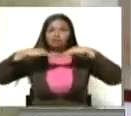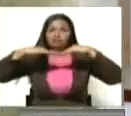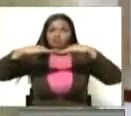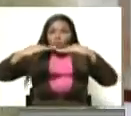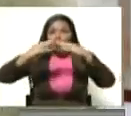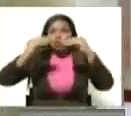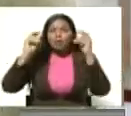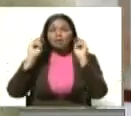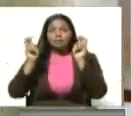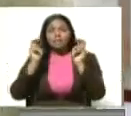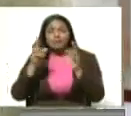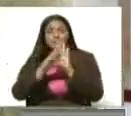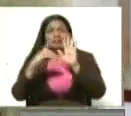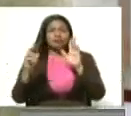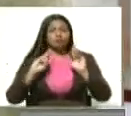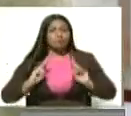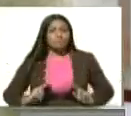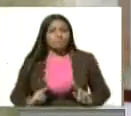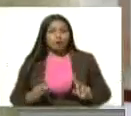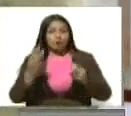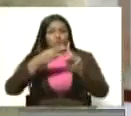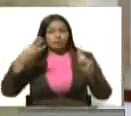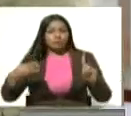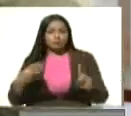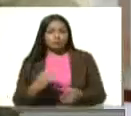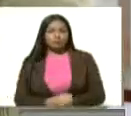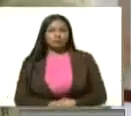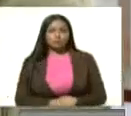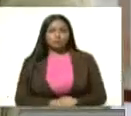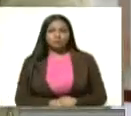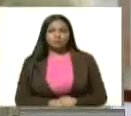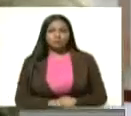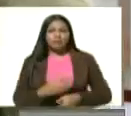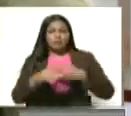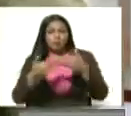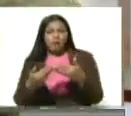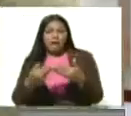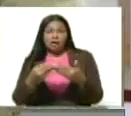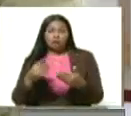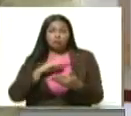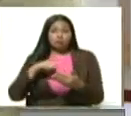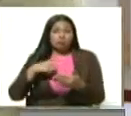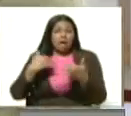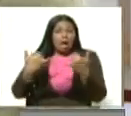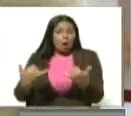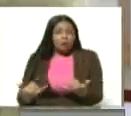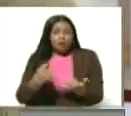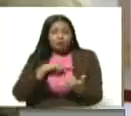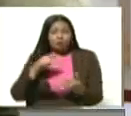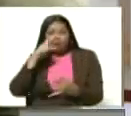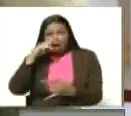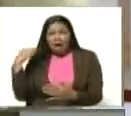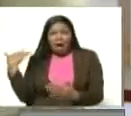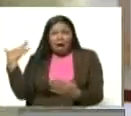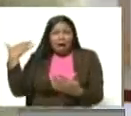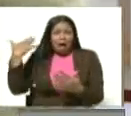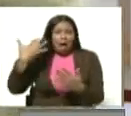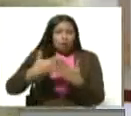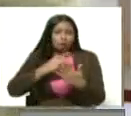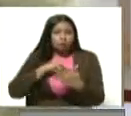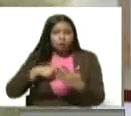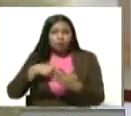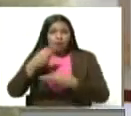los temas de derechos humanos LGBTIQ+. Sí, hemos, bueno, no desde ahorita, hace muchos años,